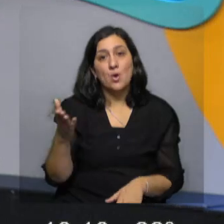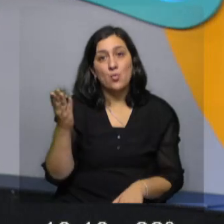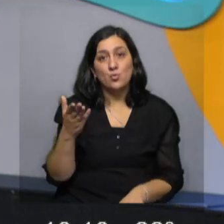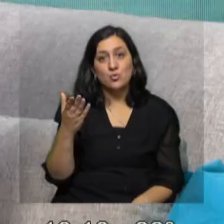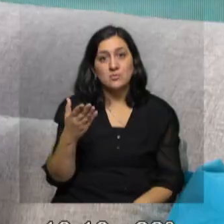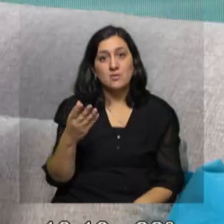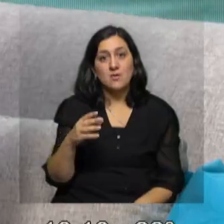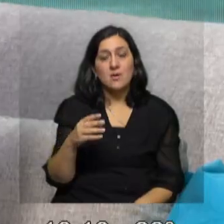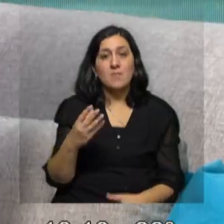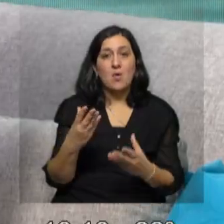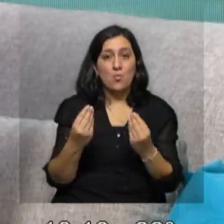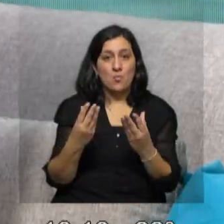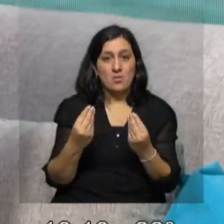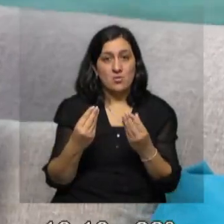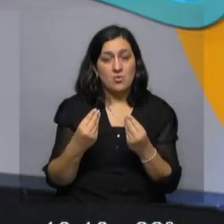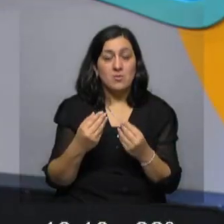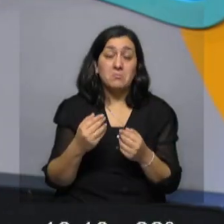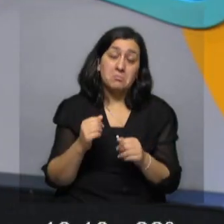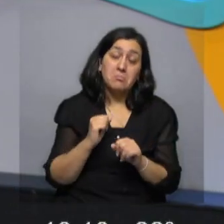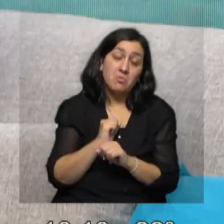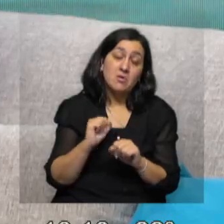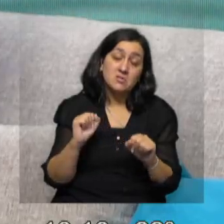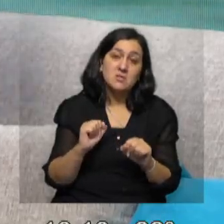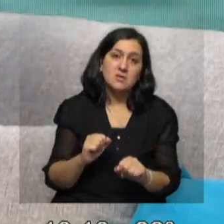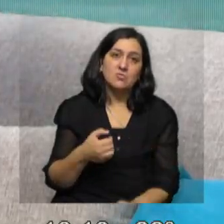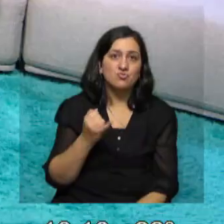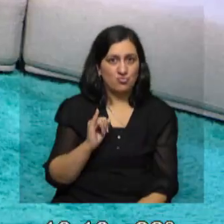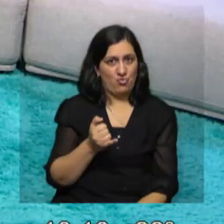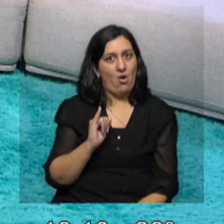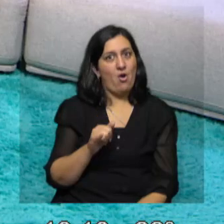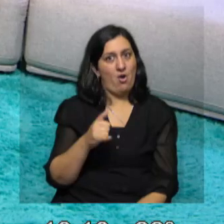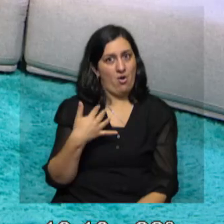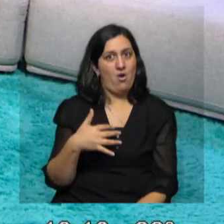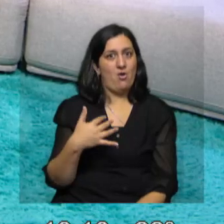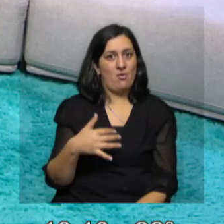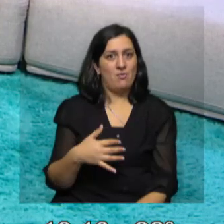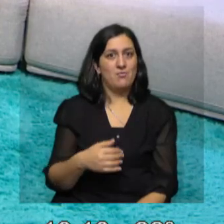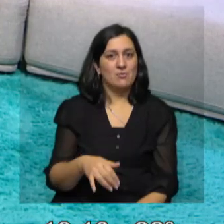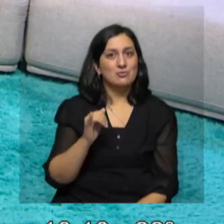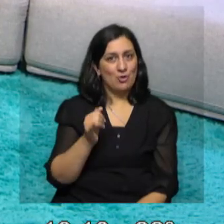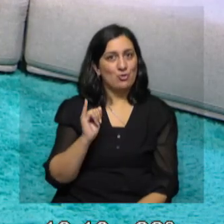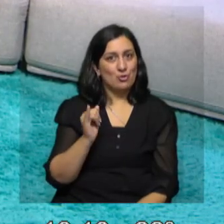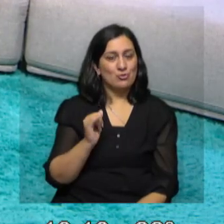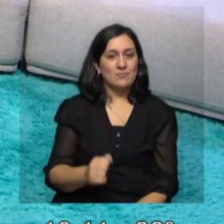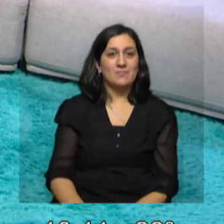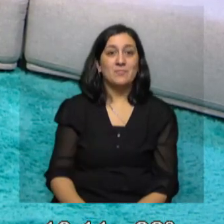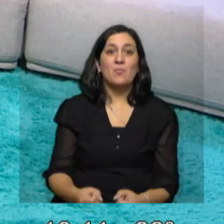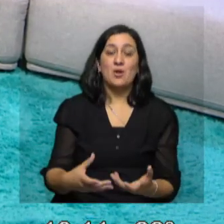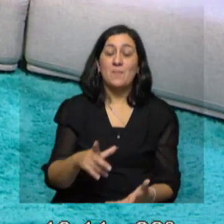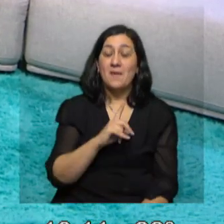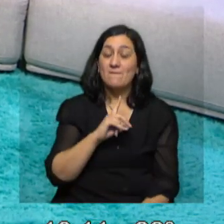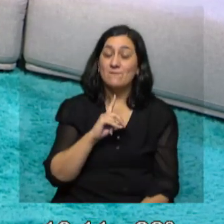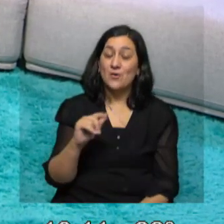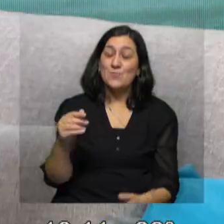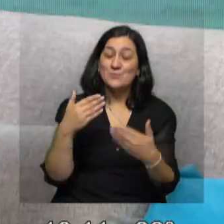Más lubricación. Más lubricante. Este sí, no sé. Puede ser. Este es impresionante. Tienen todos sí. Muchos, ¿sí? Te digo que sí. Y tienen gustito. Me